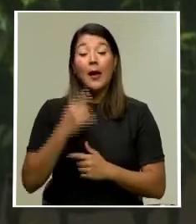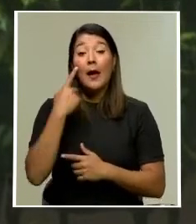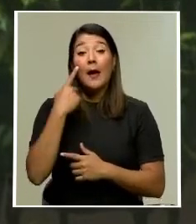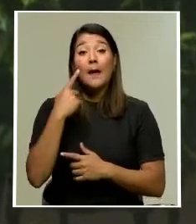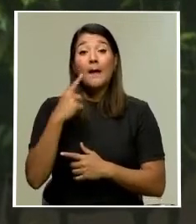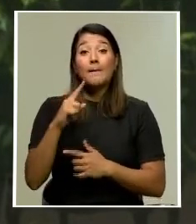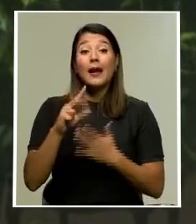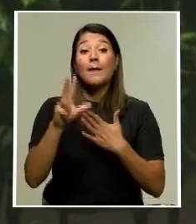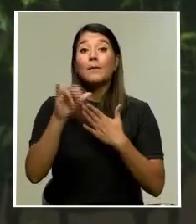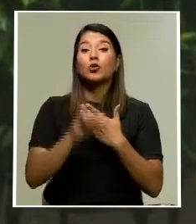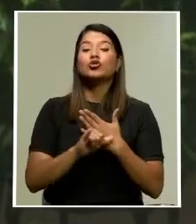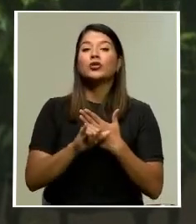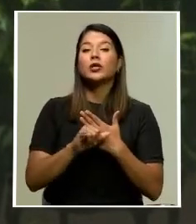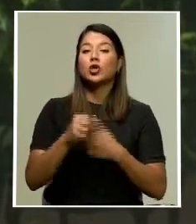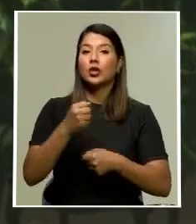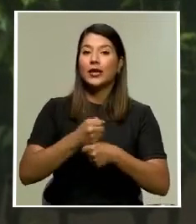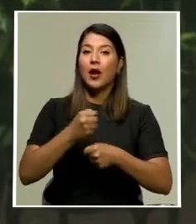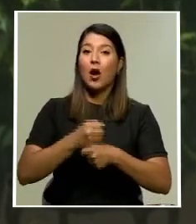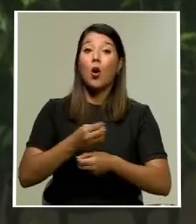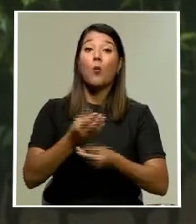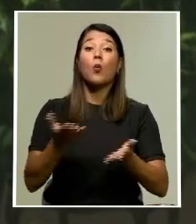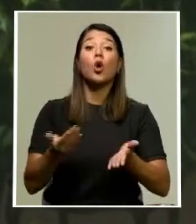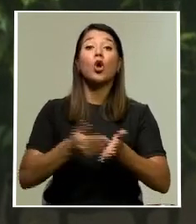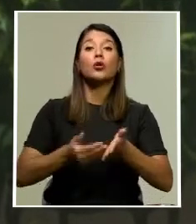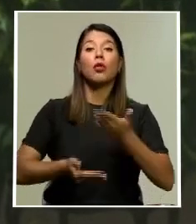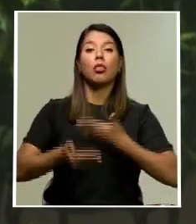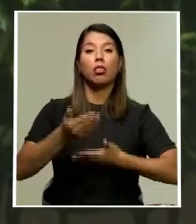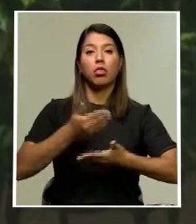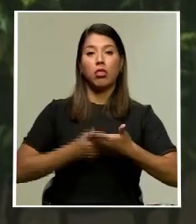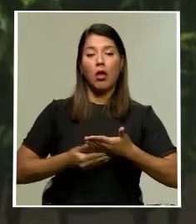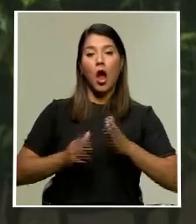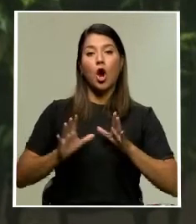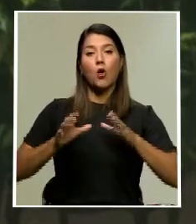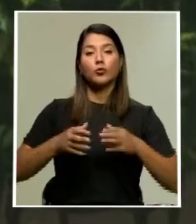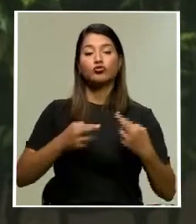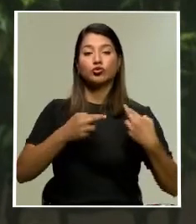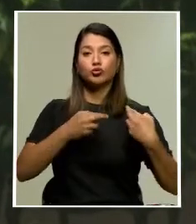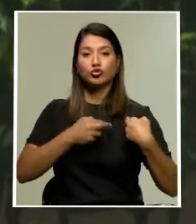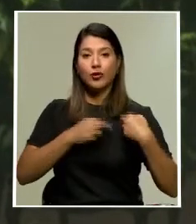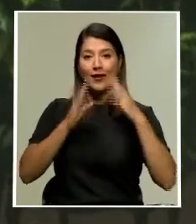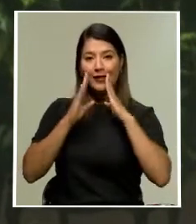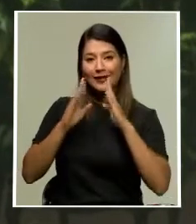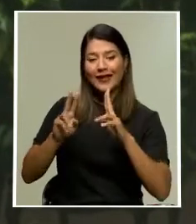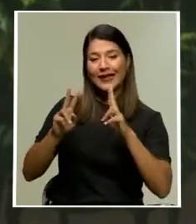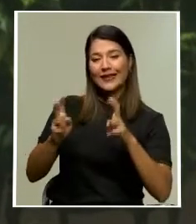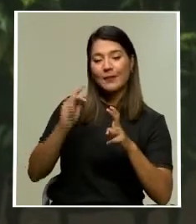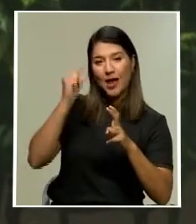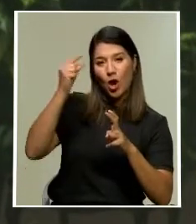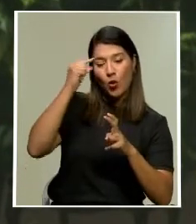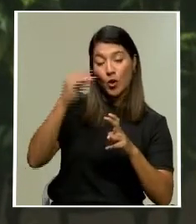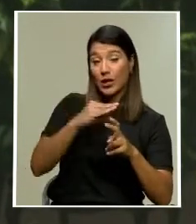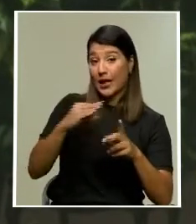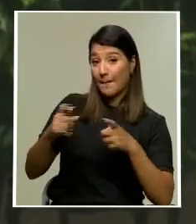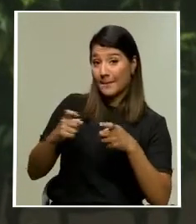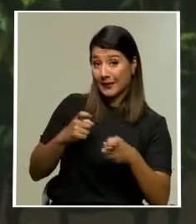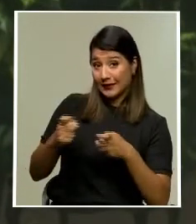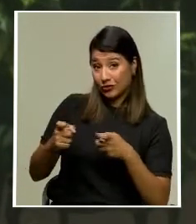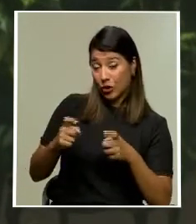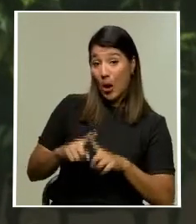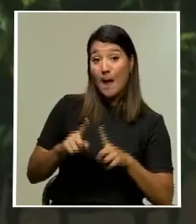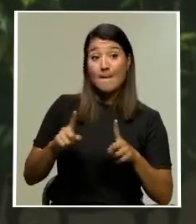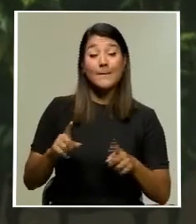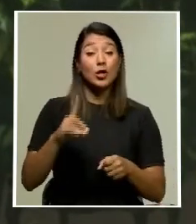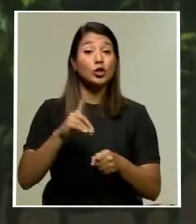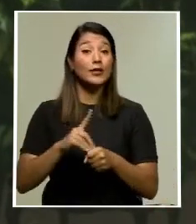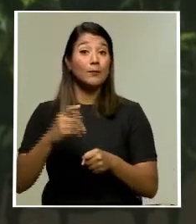el proyecto de empleo público a la Comisión de Gobierno y Administración. Sin embargo, la misma, presentada por el diputado